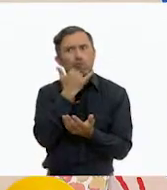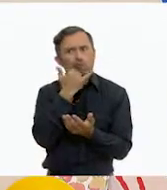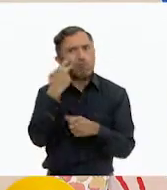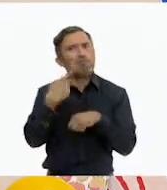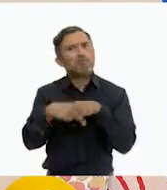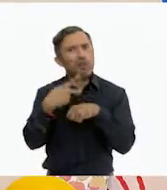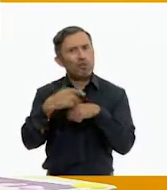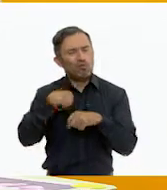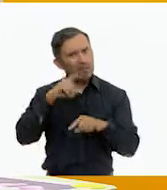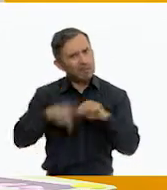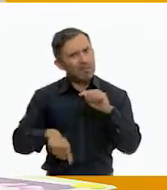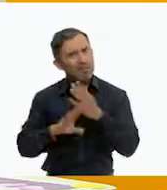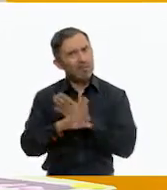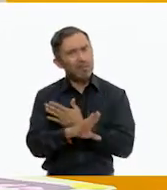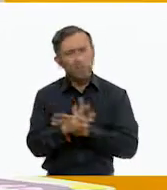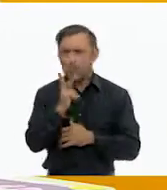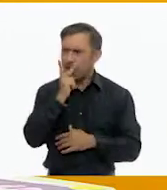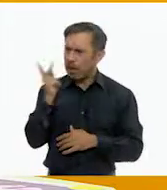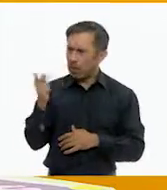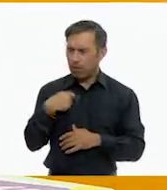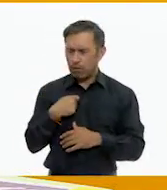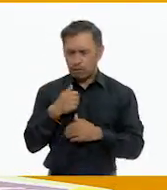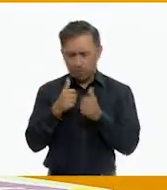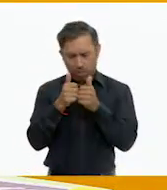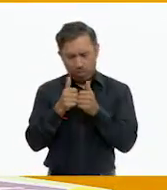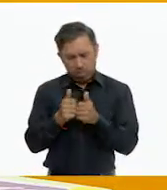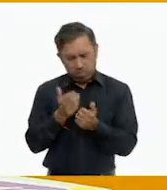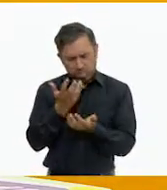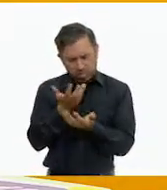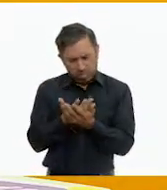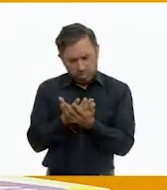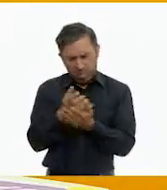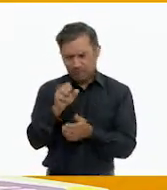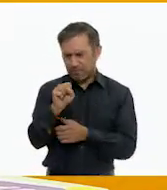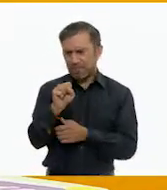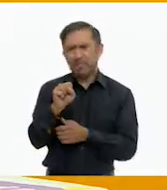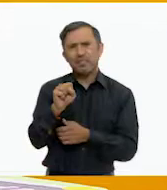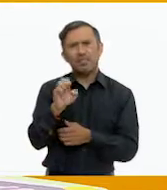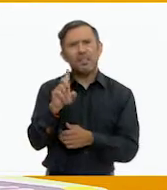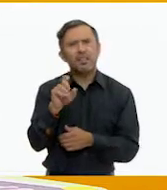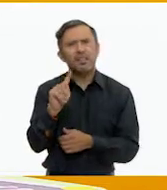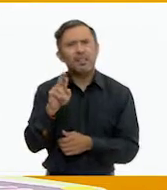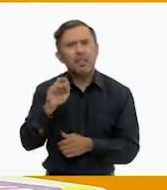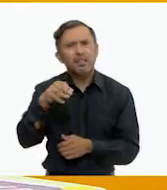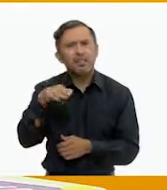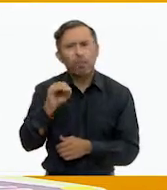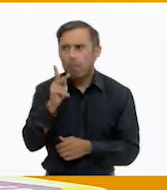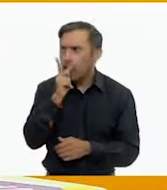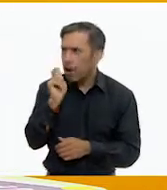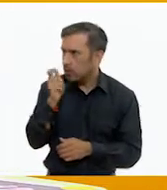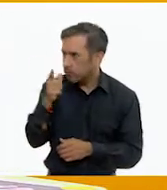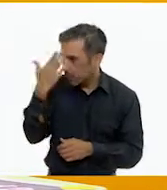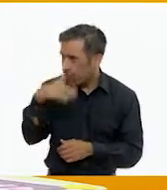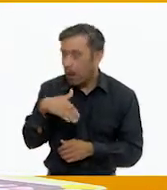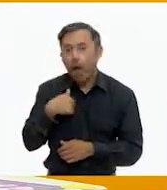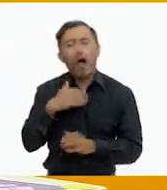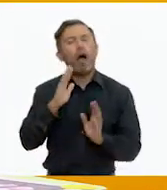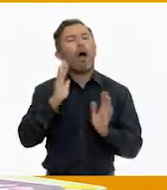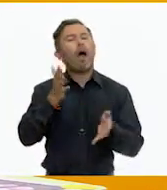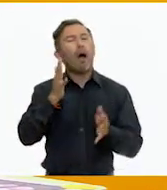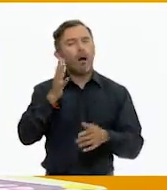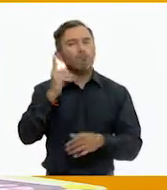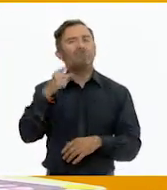palabra? Ah, sí. Lo hemos escuchado todos. y es una palabra que